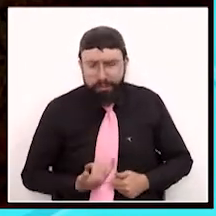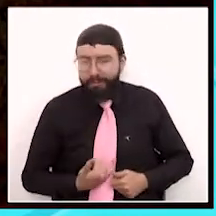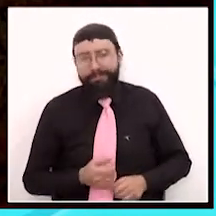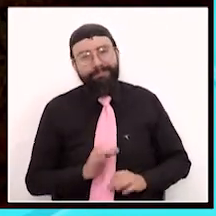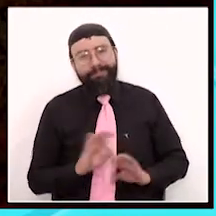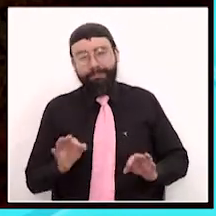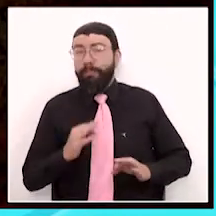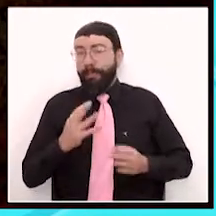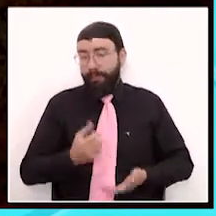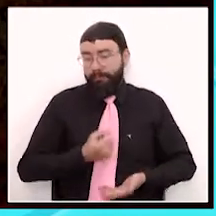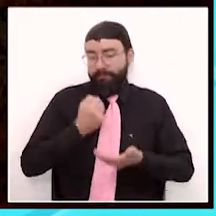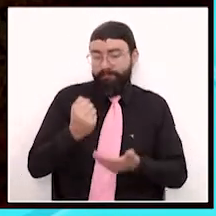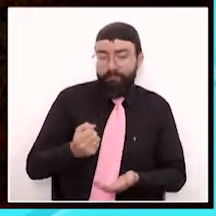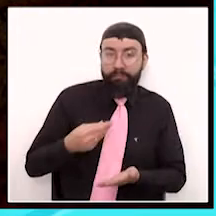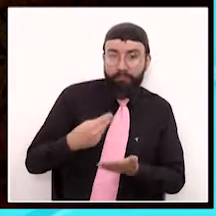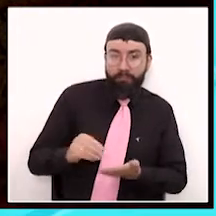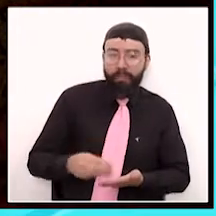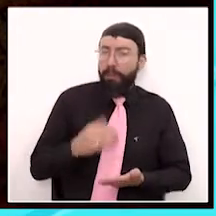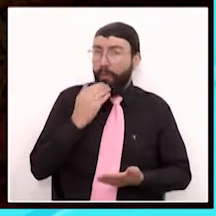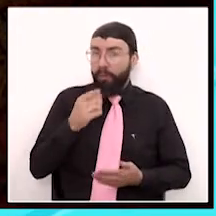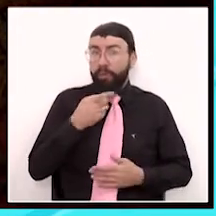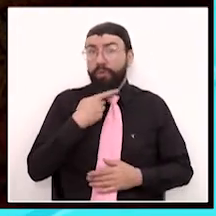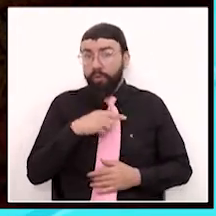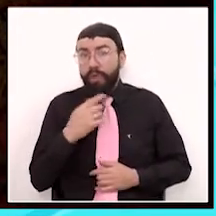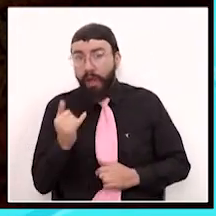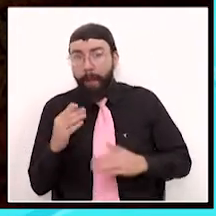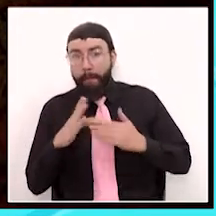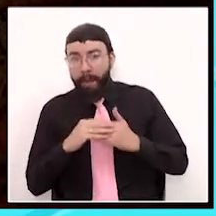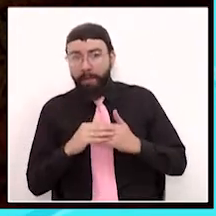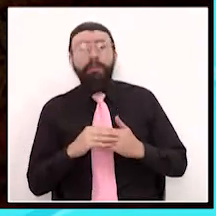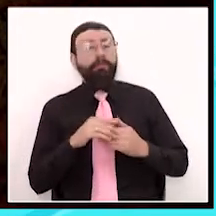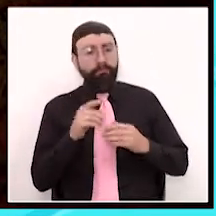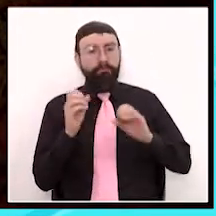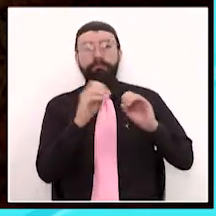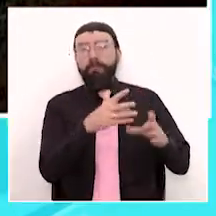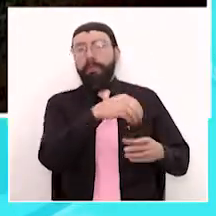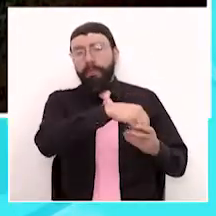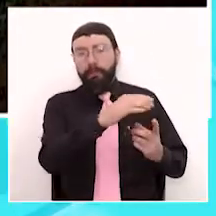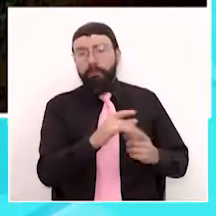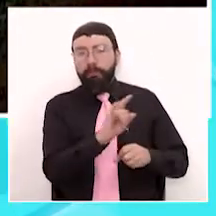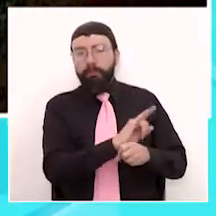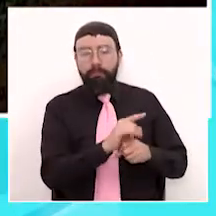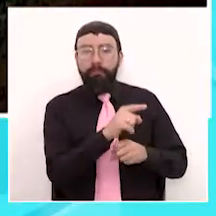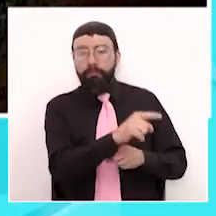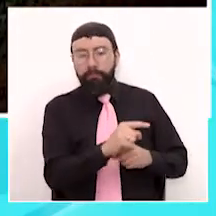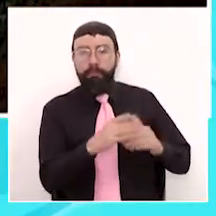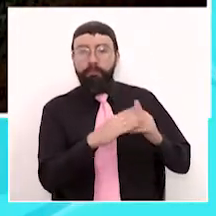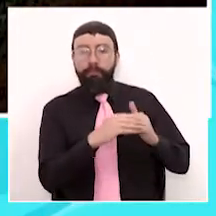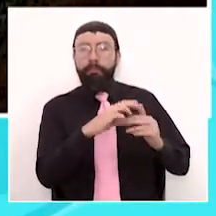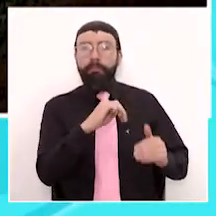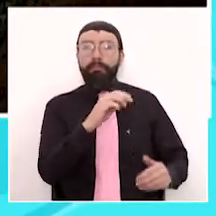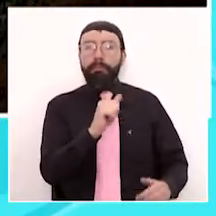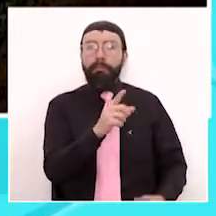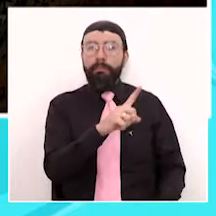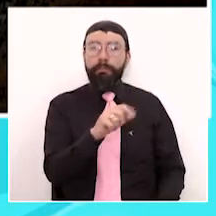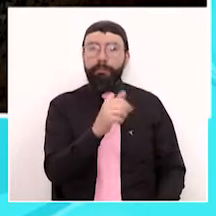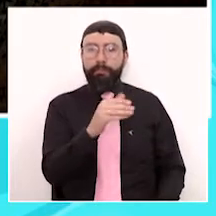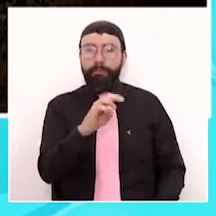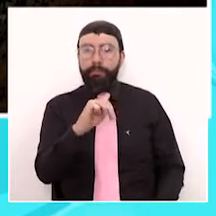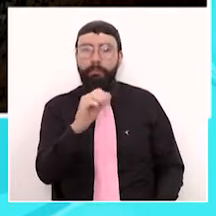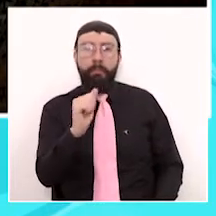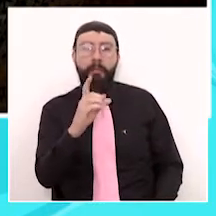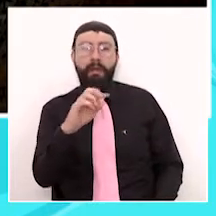tipo de nutrición, sobre todo si nos gusta el pan, hay que cambiarnos a los panes de masa madre. Y si es el caso de